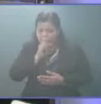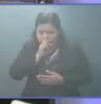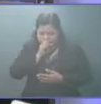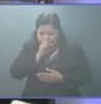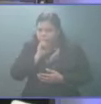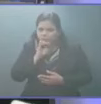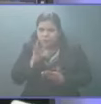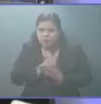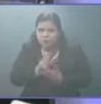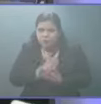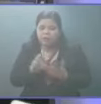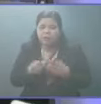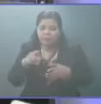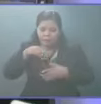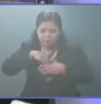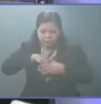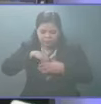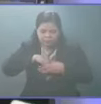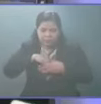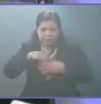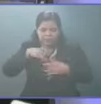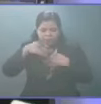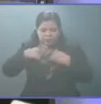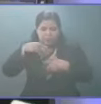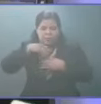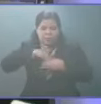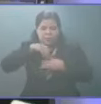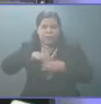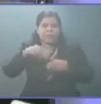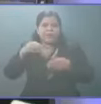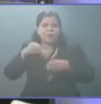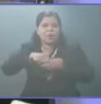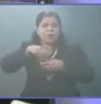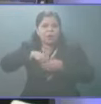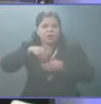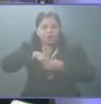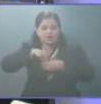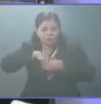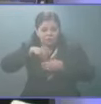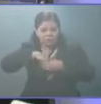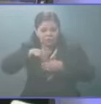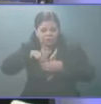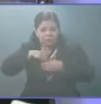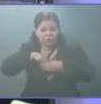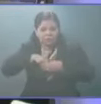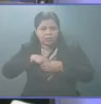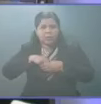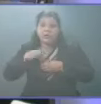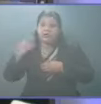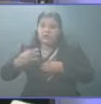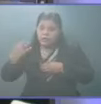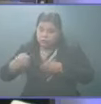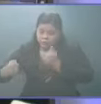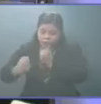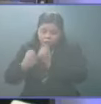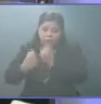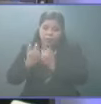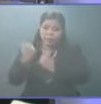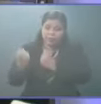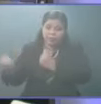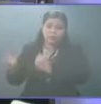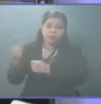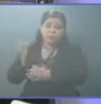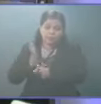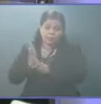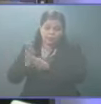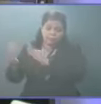familias. Son situaciones que se van guardando, y es donde es imprescindible que existe el apoyo de un profesional con